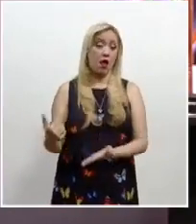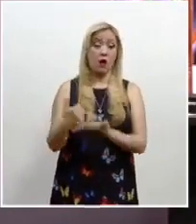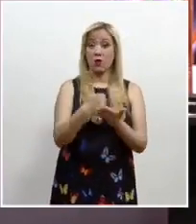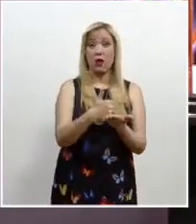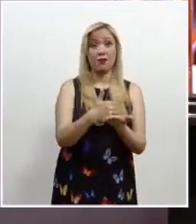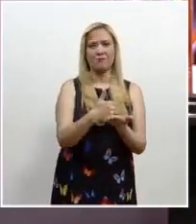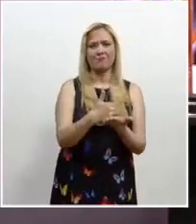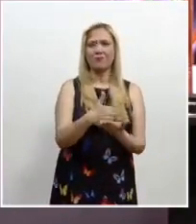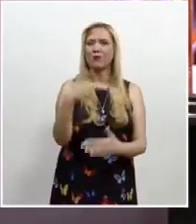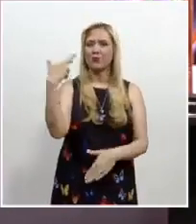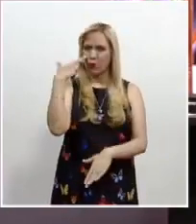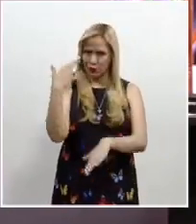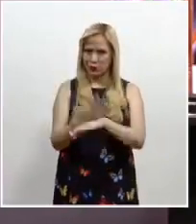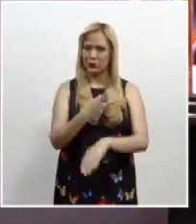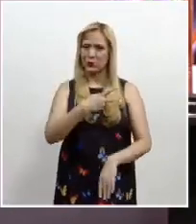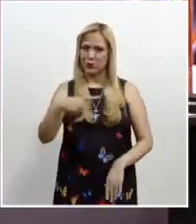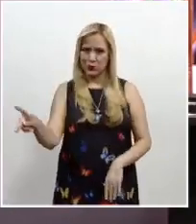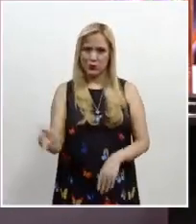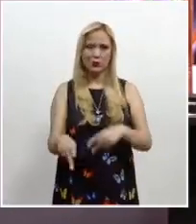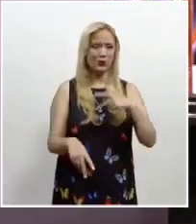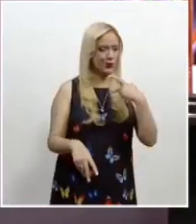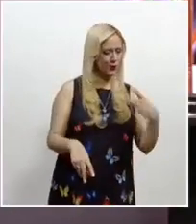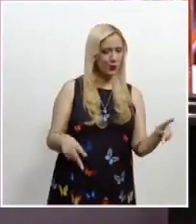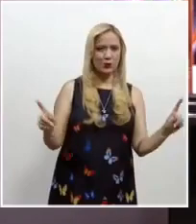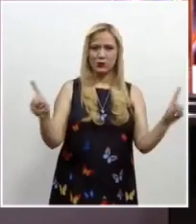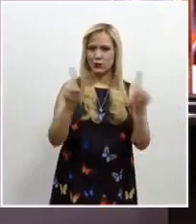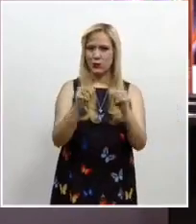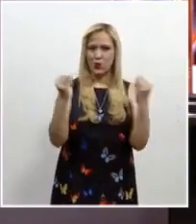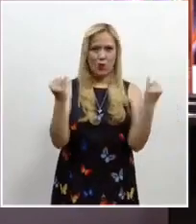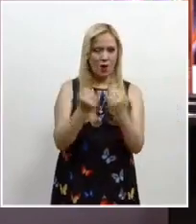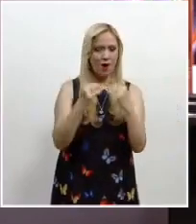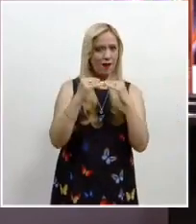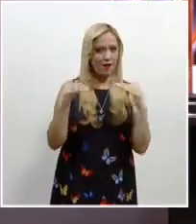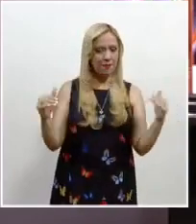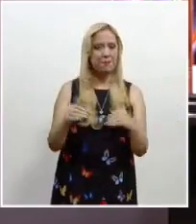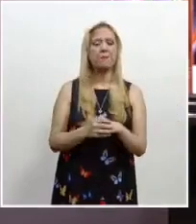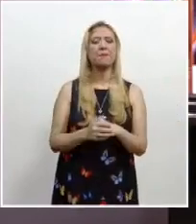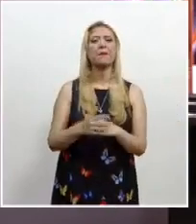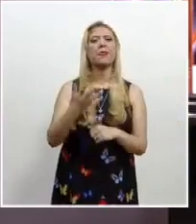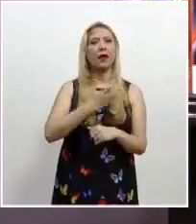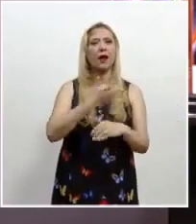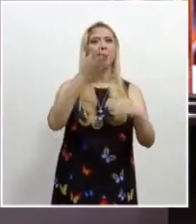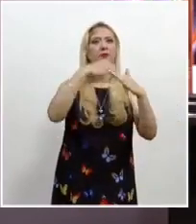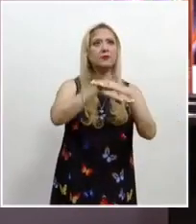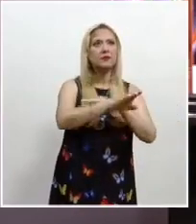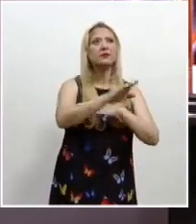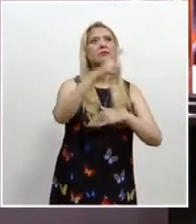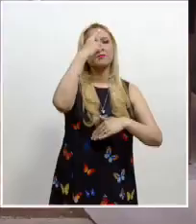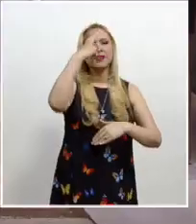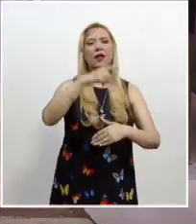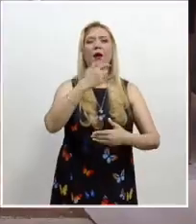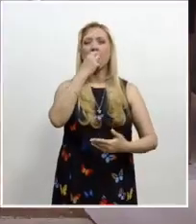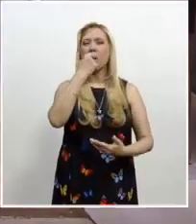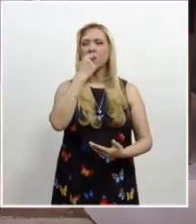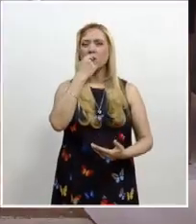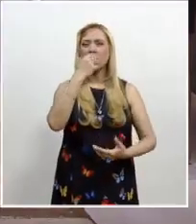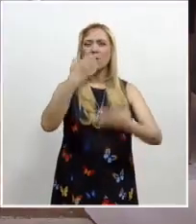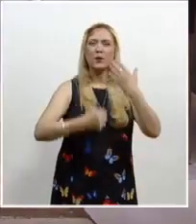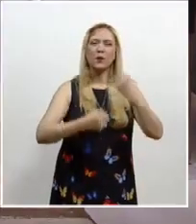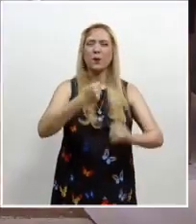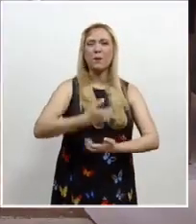hijos. Tenemos salas de lactancia en todo el territorio nacional, lo que permite a la mujer